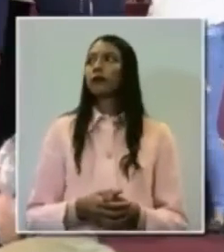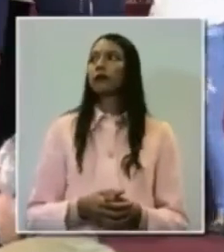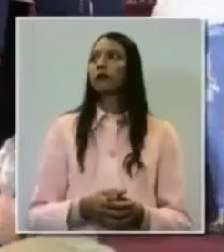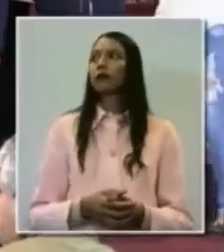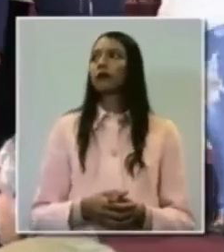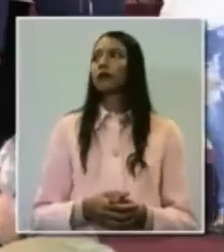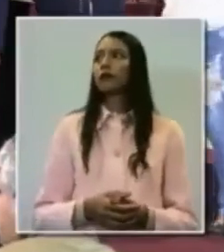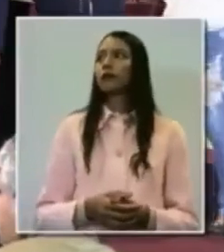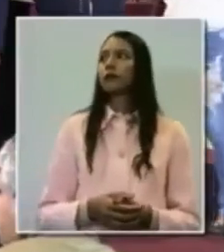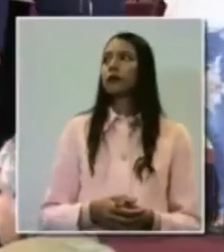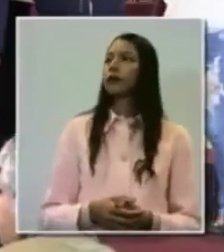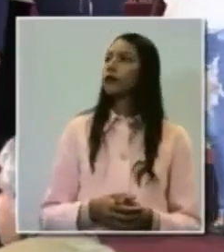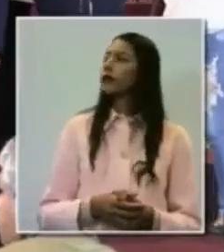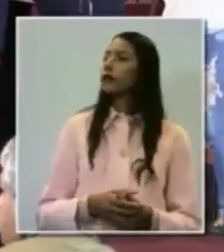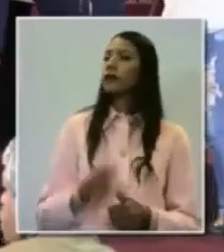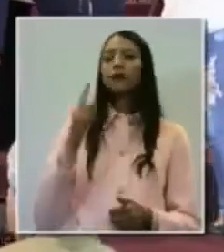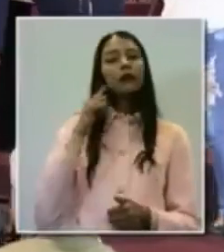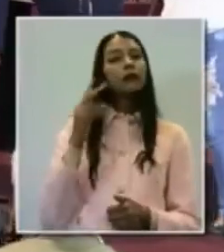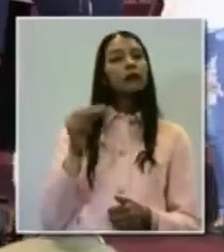¿Cómo?